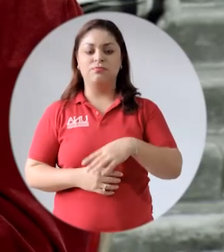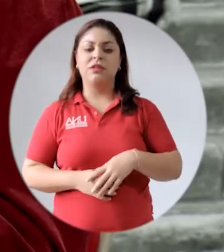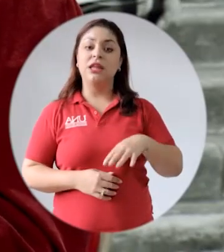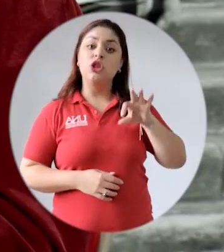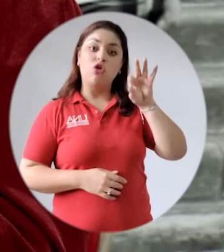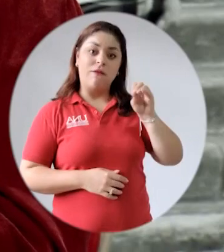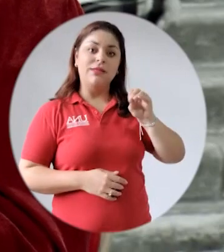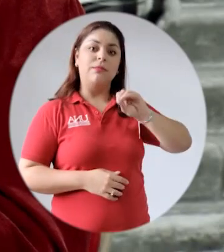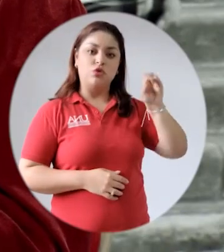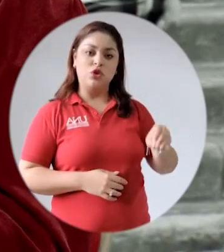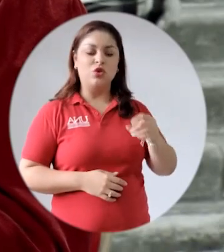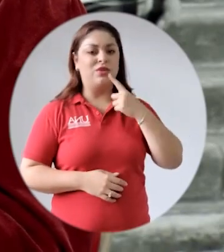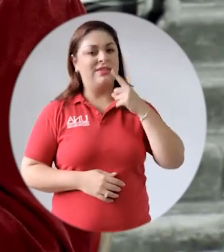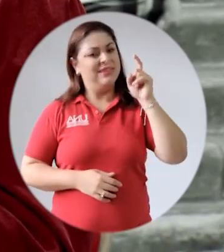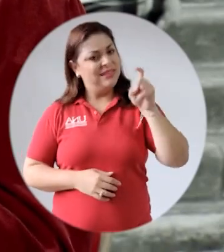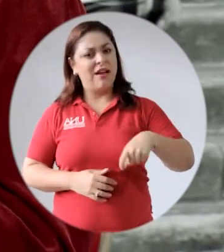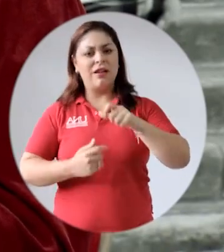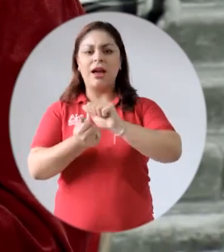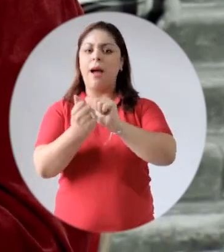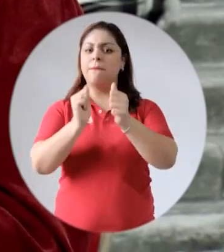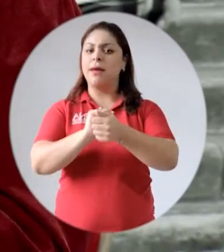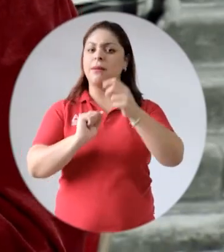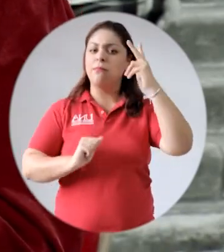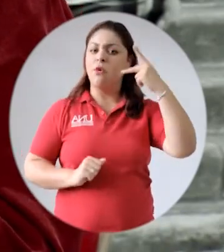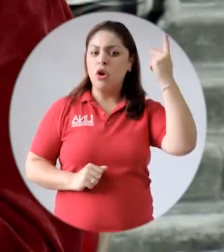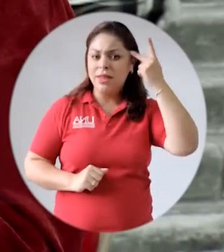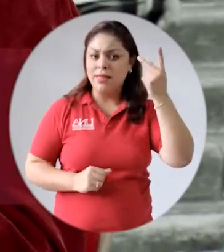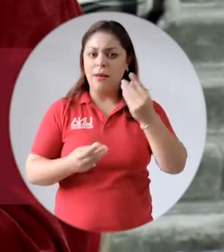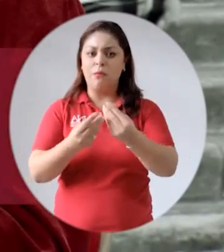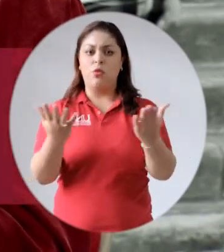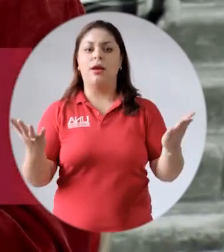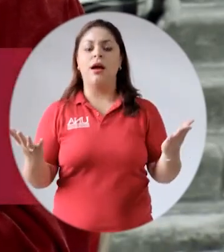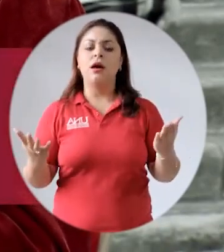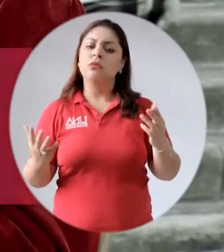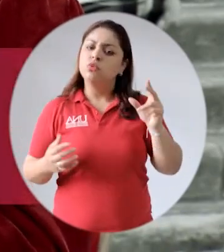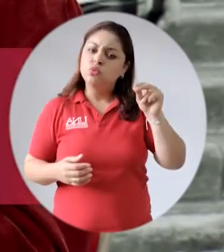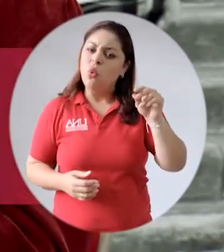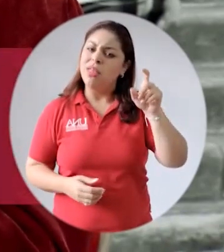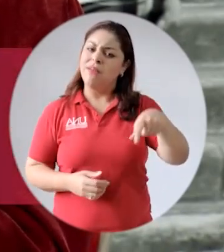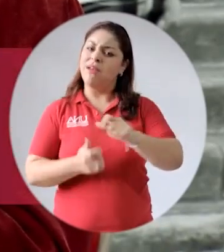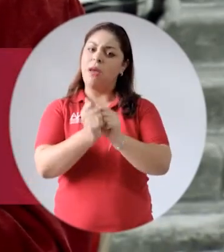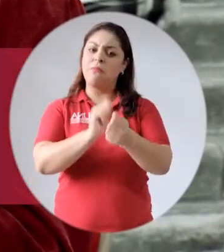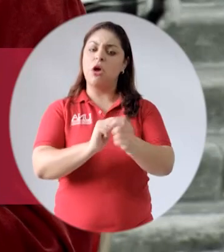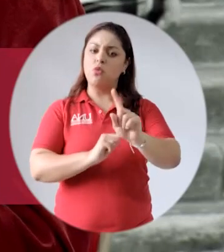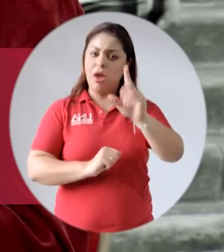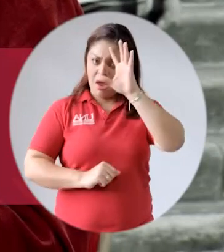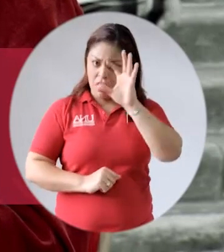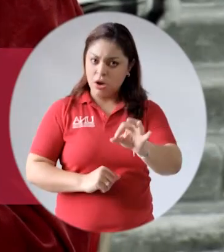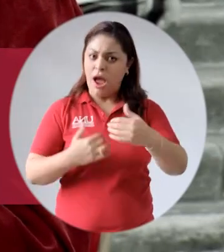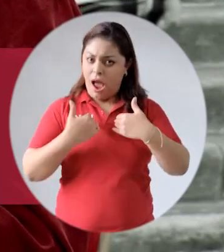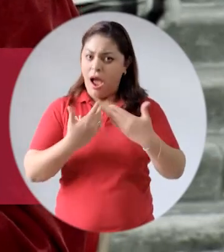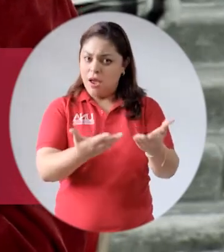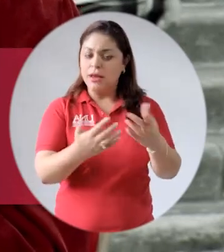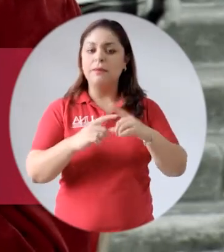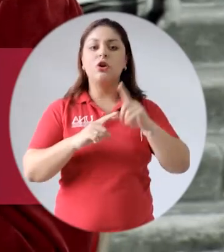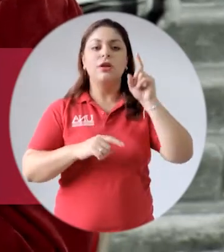importante que necesitamos en la equidad, en todos los ámbitos de acción de las personas de Costa